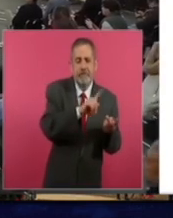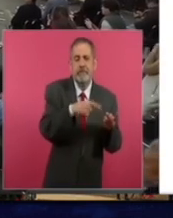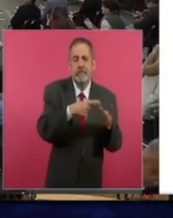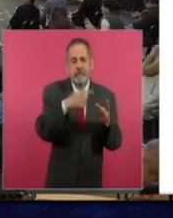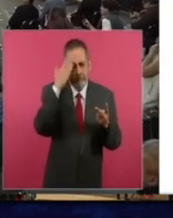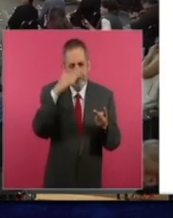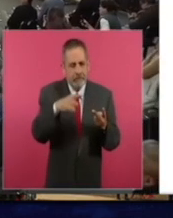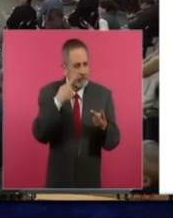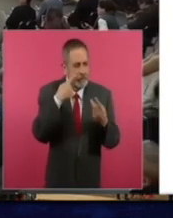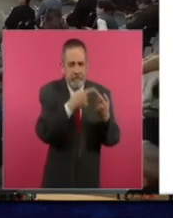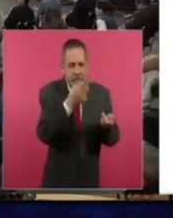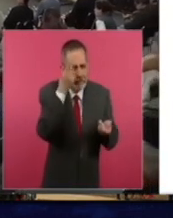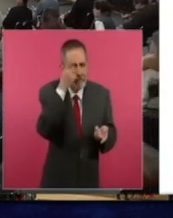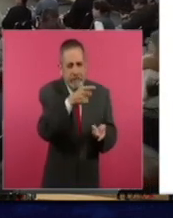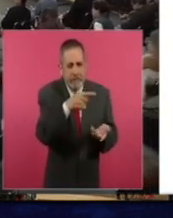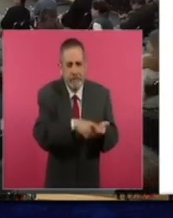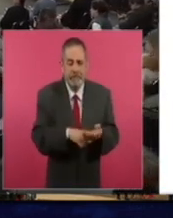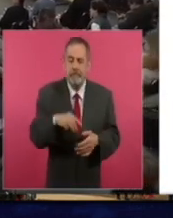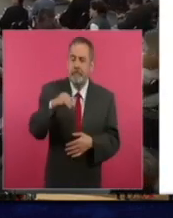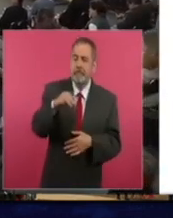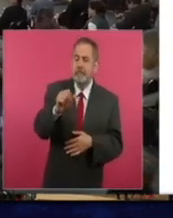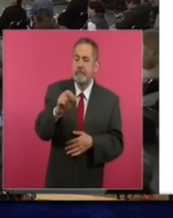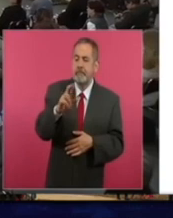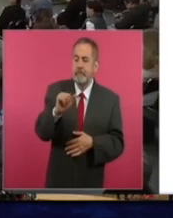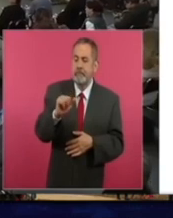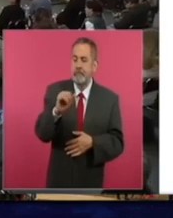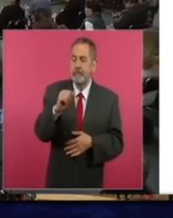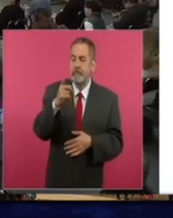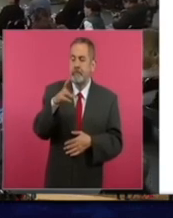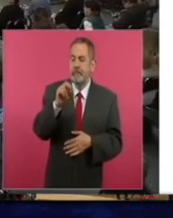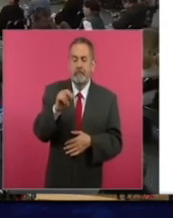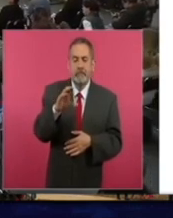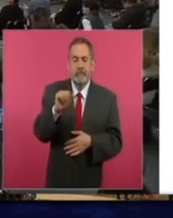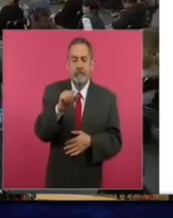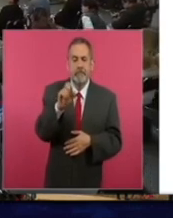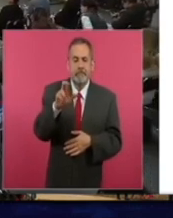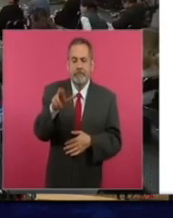Ahí están, mire. María Amparo Casar.